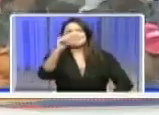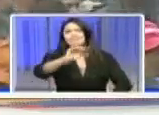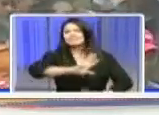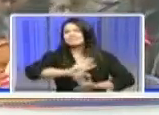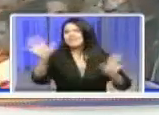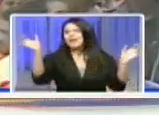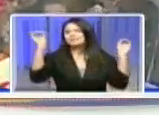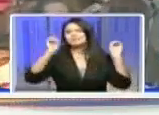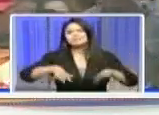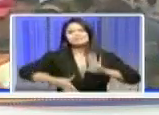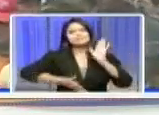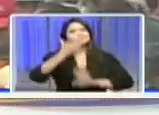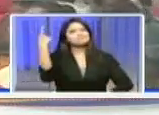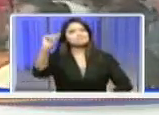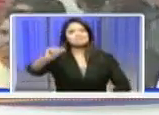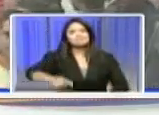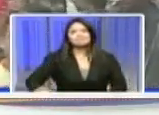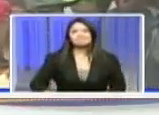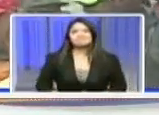ríndete, CJ.